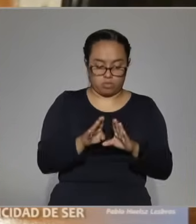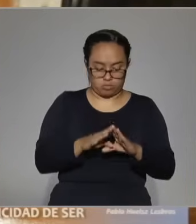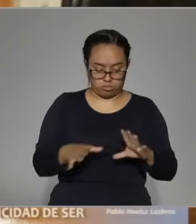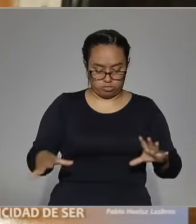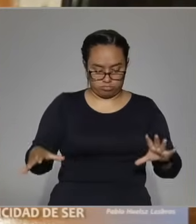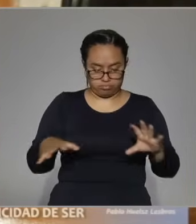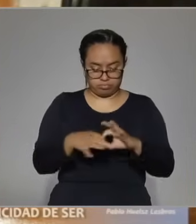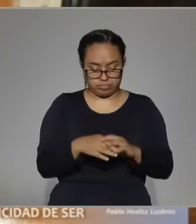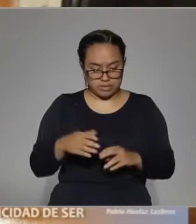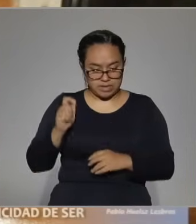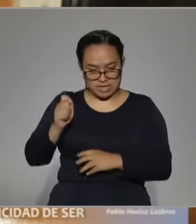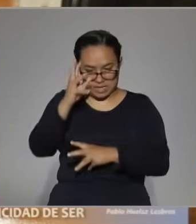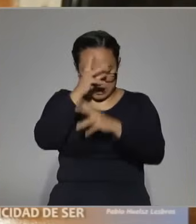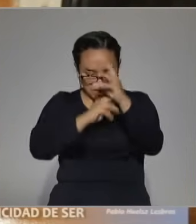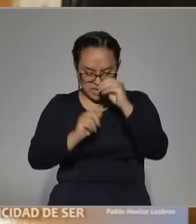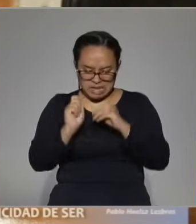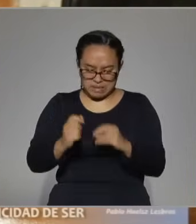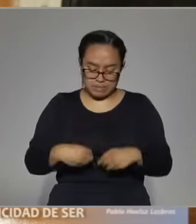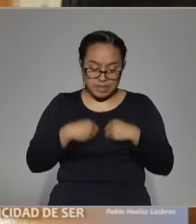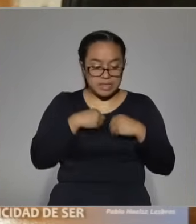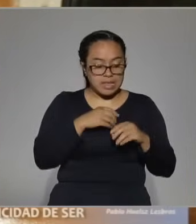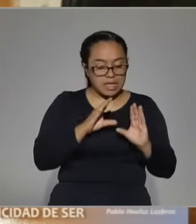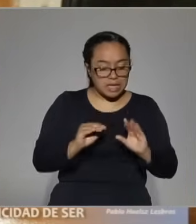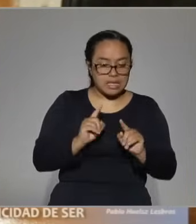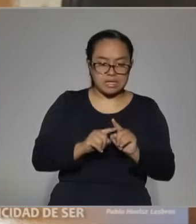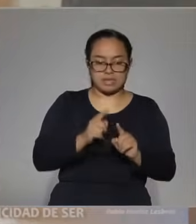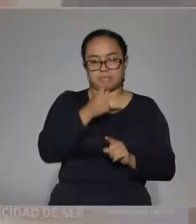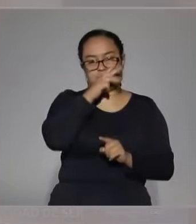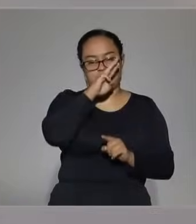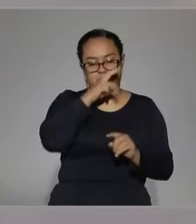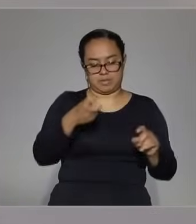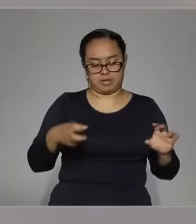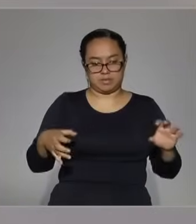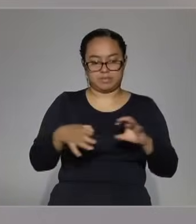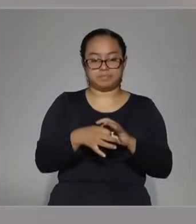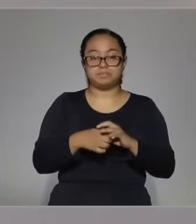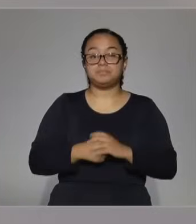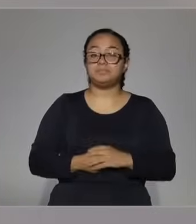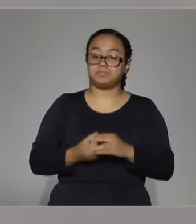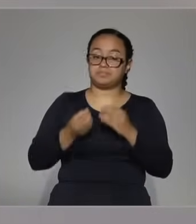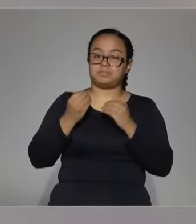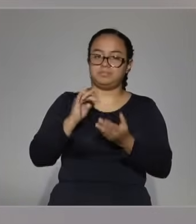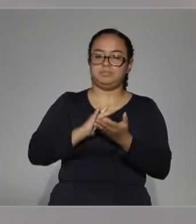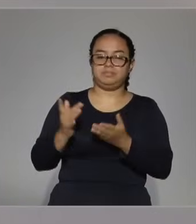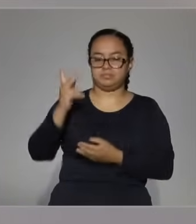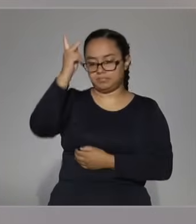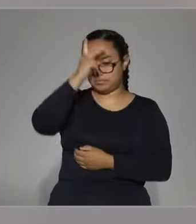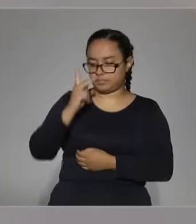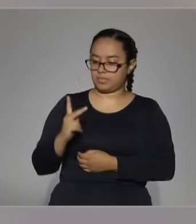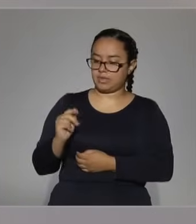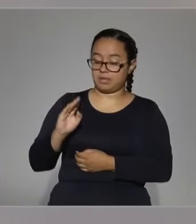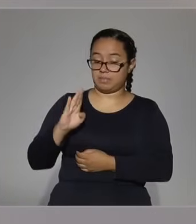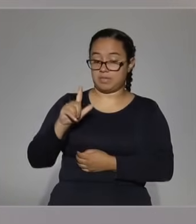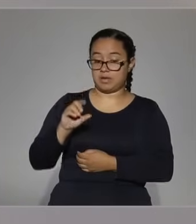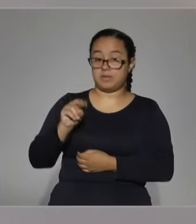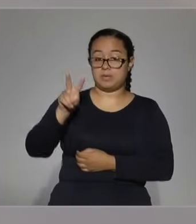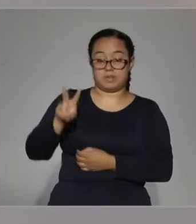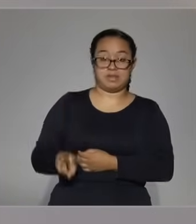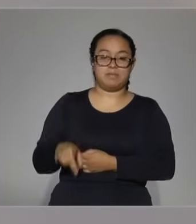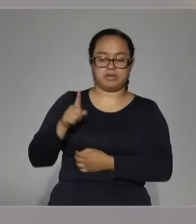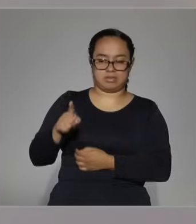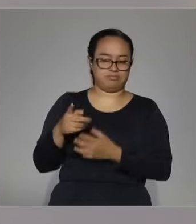el conocimiento y la vida son los papás. Muchas gracias al psicólogo Pablo. De verdad,